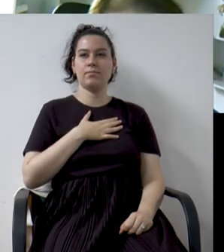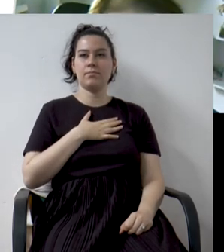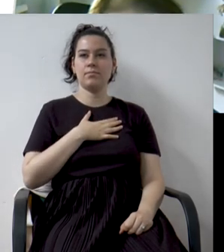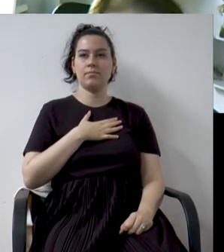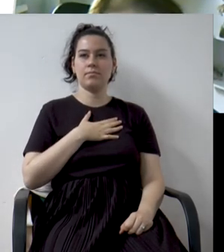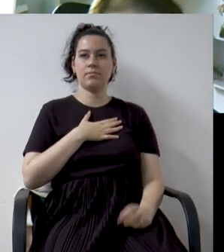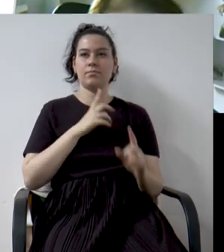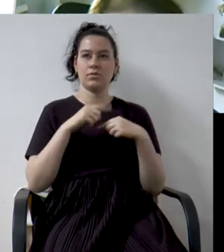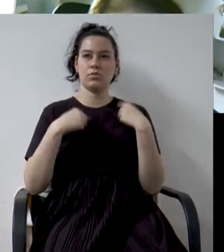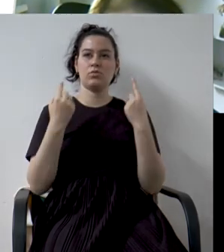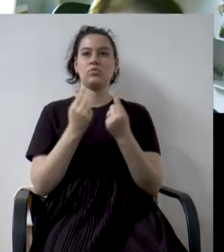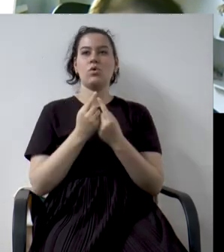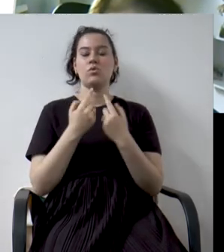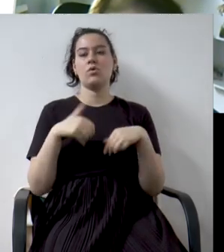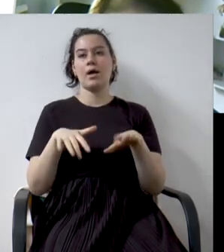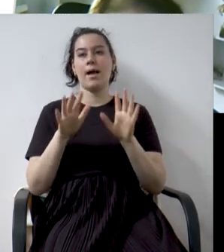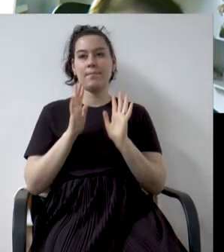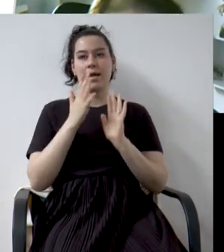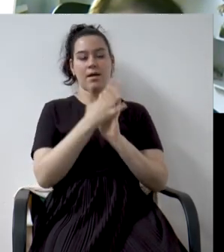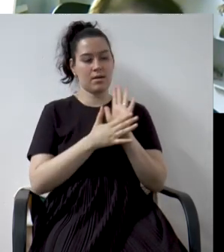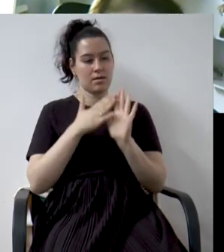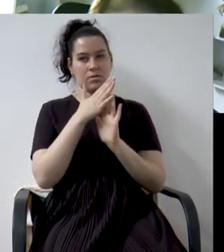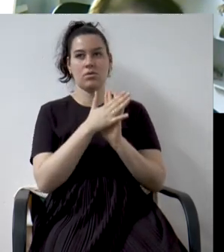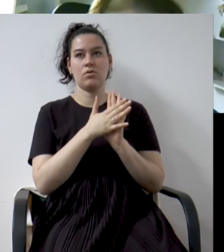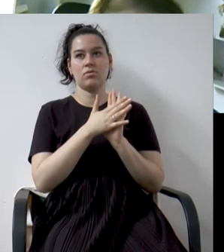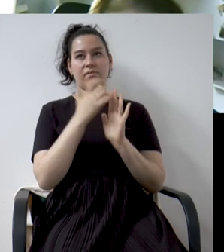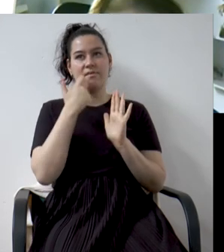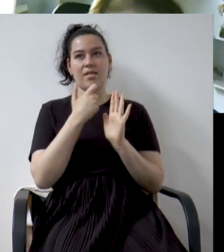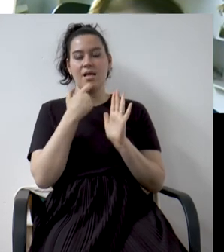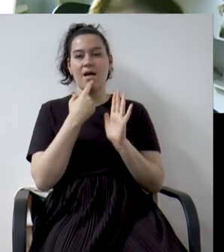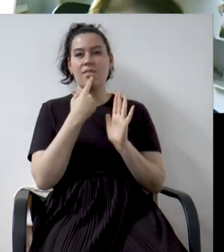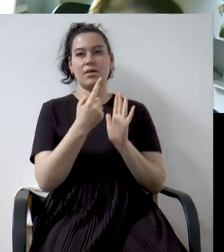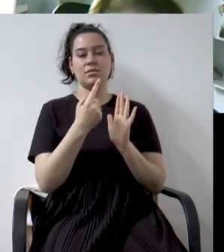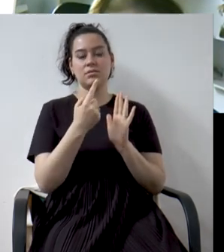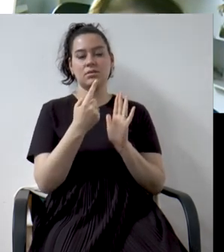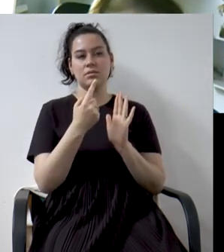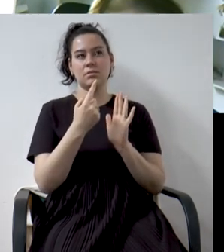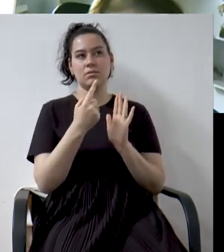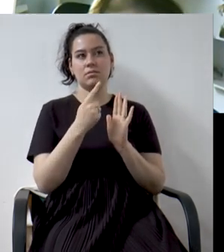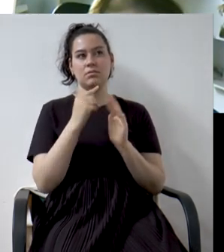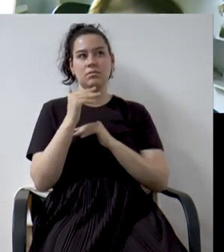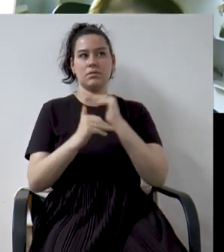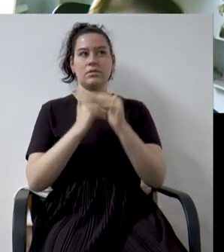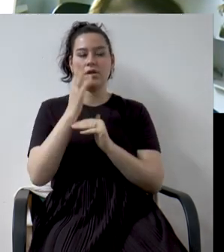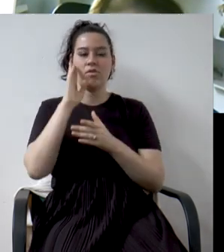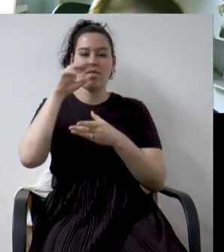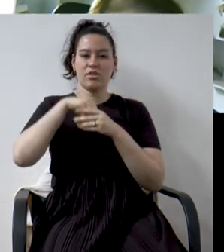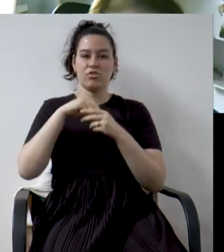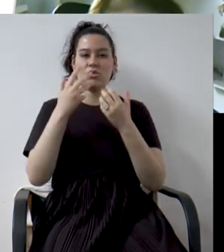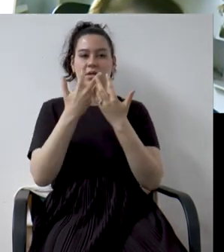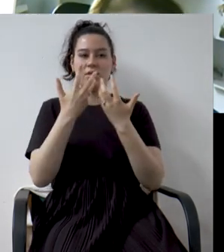que nosotros capaz que en la región no volcamos mucho es con relación al propio desarrollo interinstitucional,